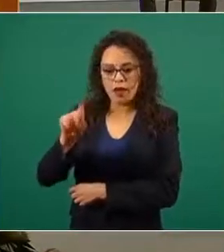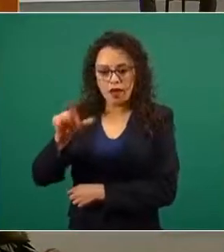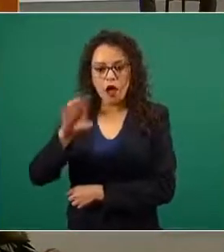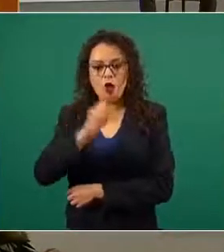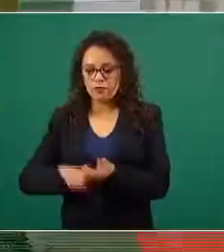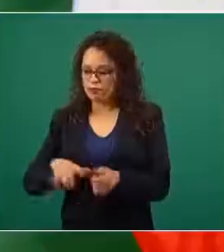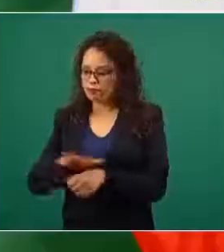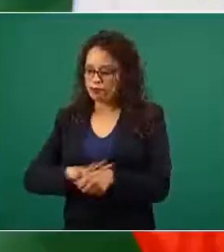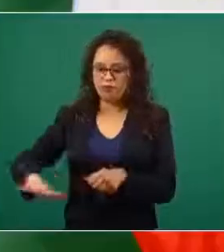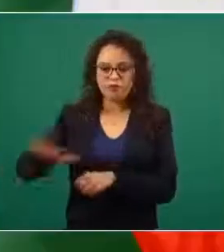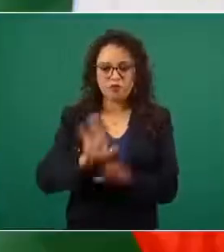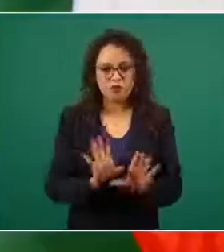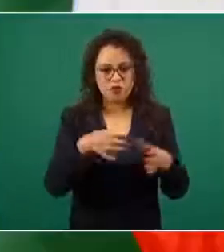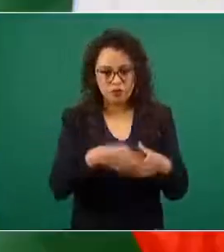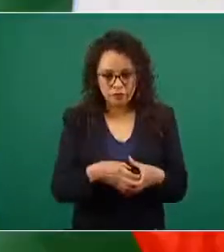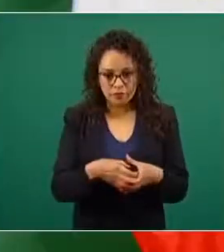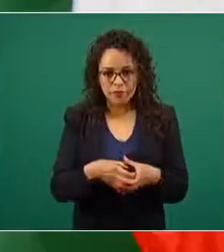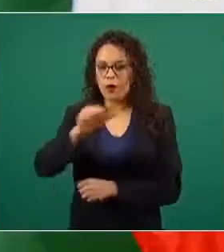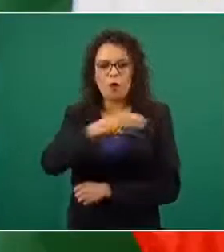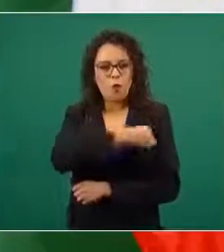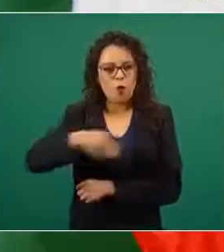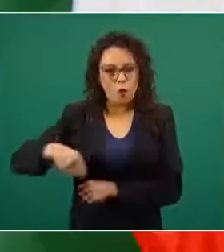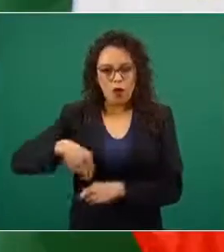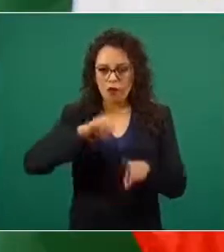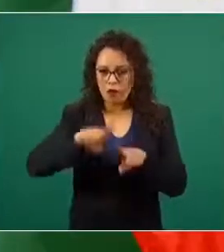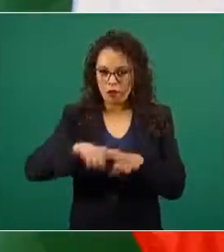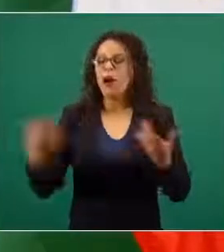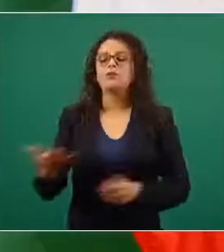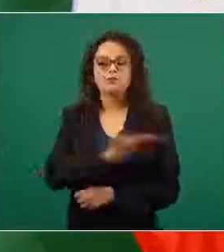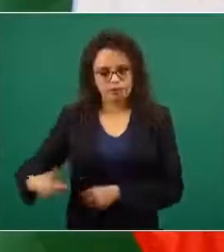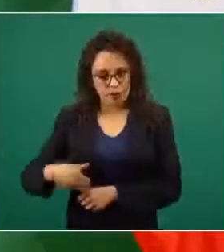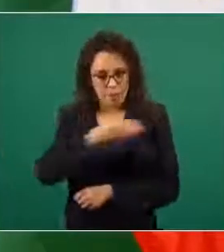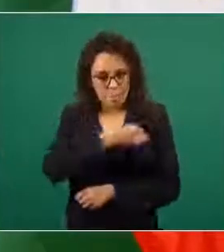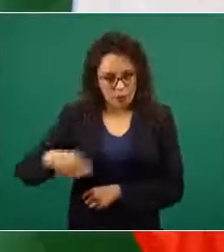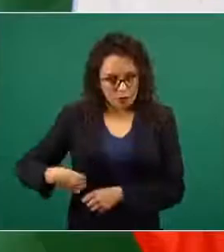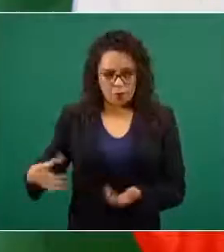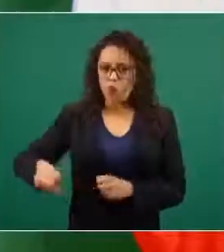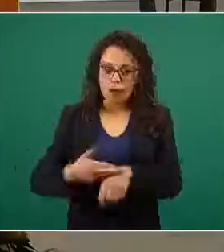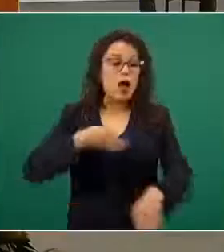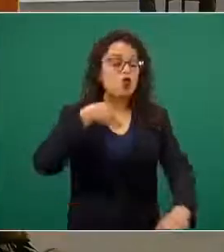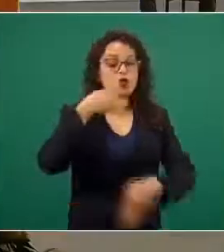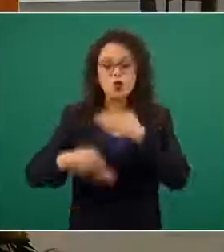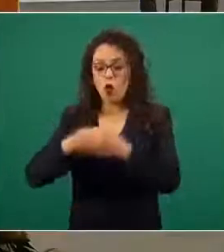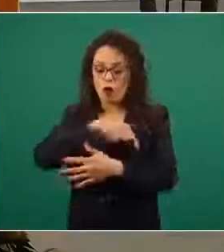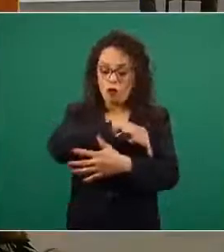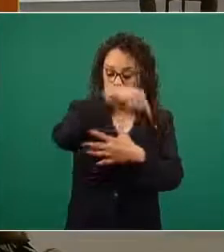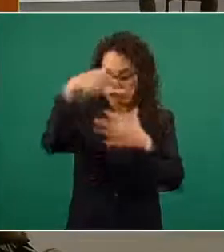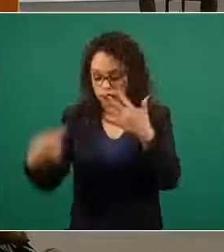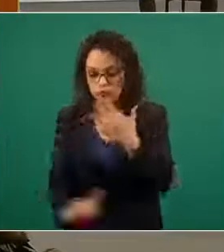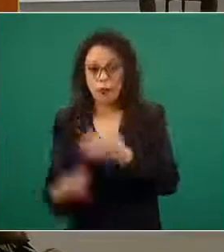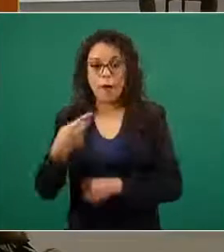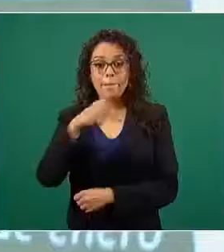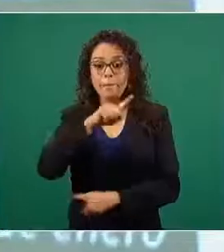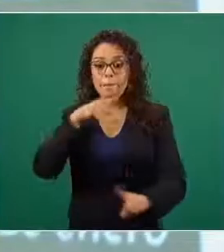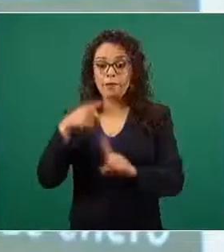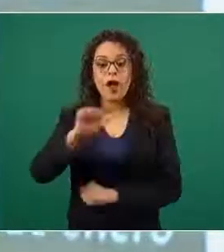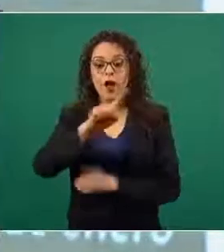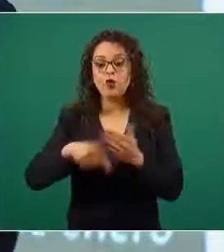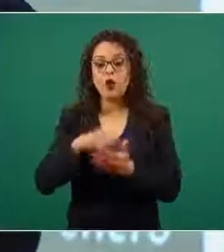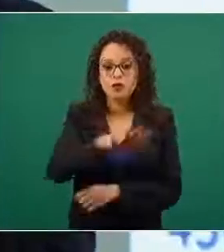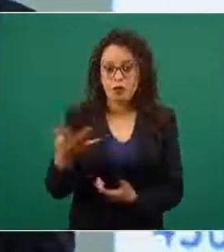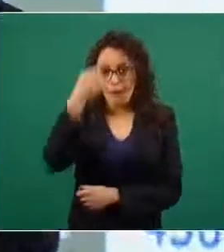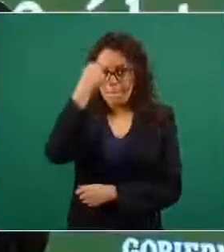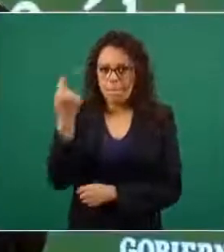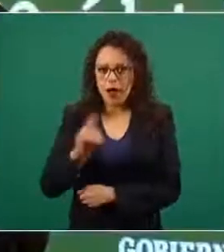bienes comunales, agentes o delegados municipales, desde luego presidentes municipales, gobernadores, a todos, pero básicamente a las autoridades de los pueblos